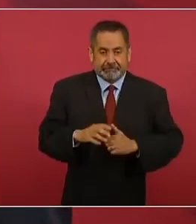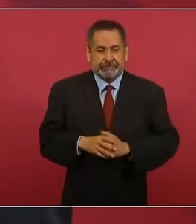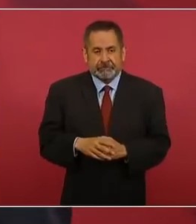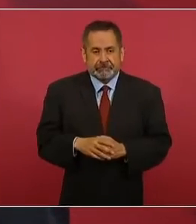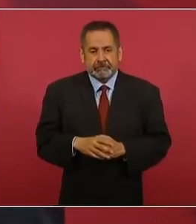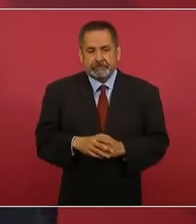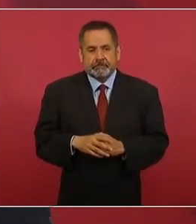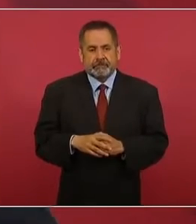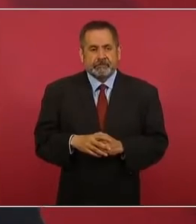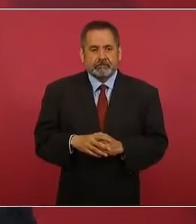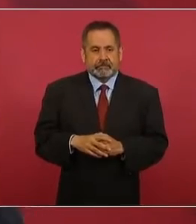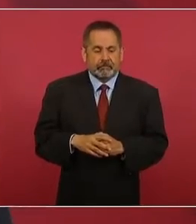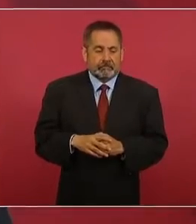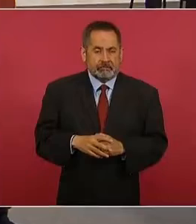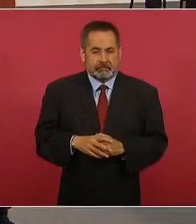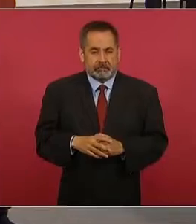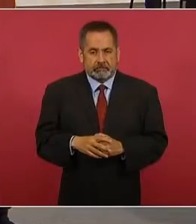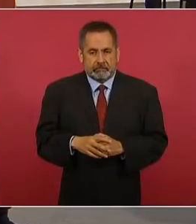porque pues,